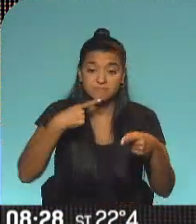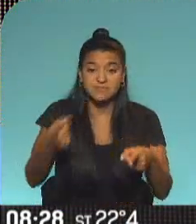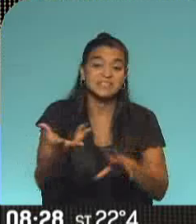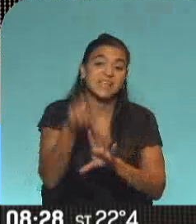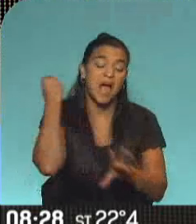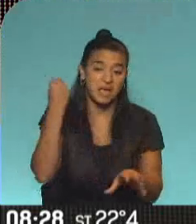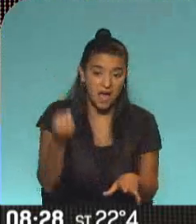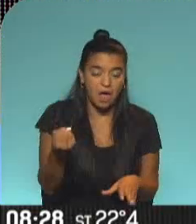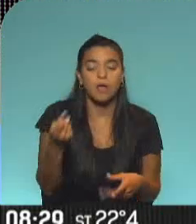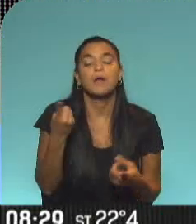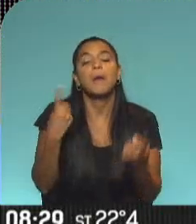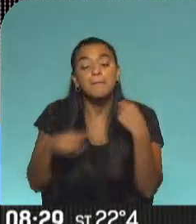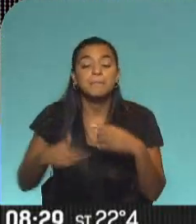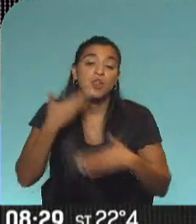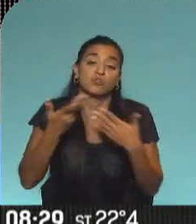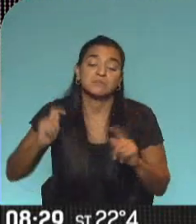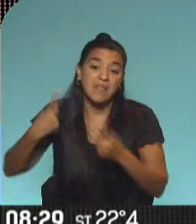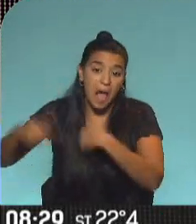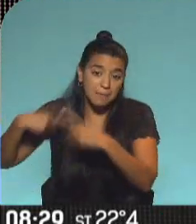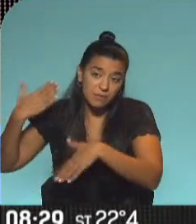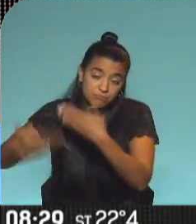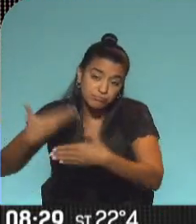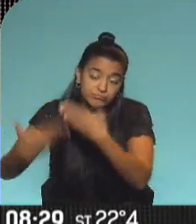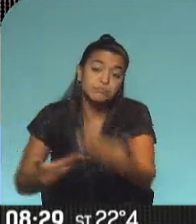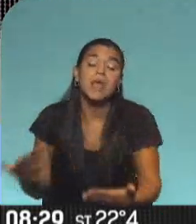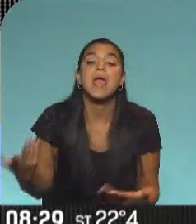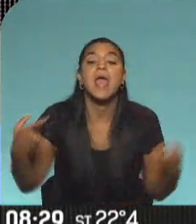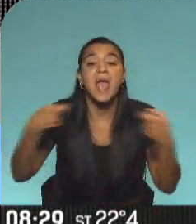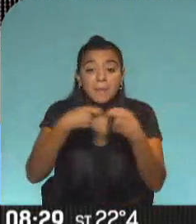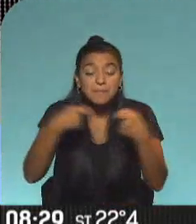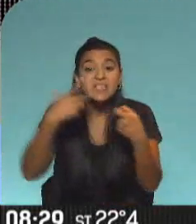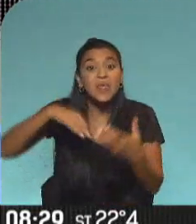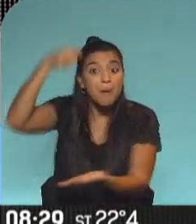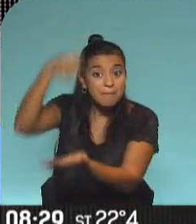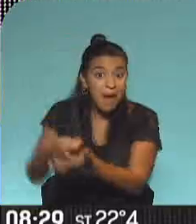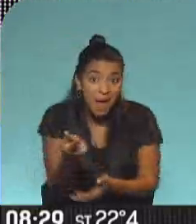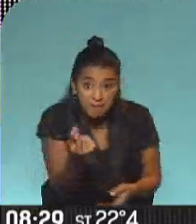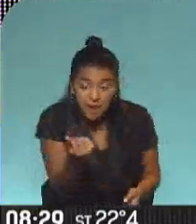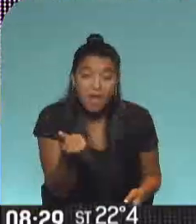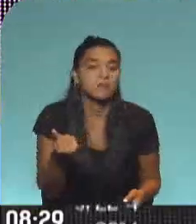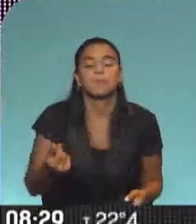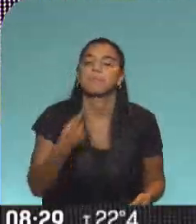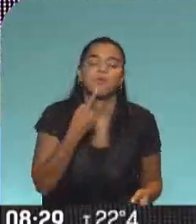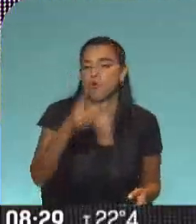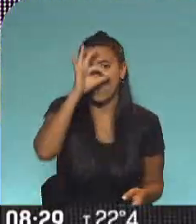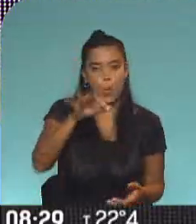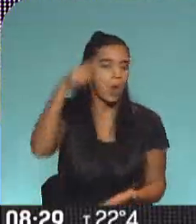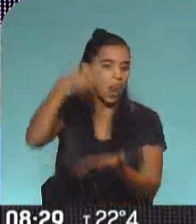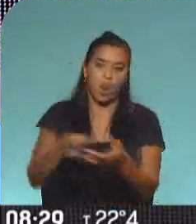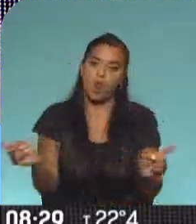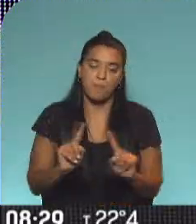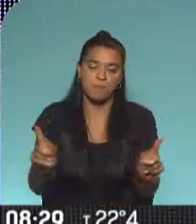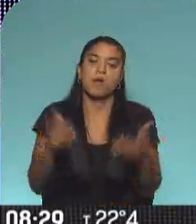concesión, pero siguió el trámite de la causa. Y la empresa que debía a pagar ese dinero, en rigor nunca lo pagó